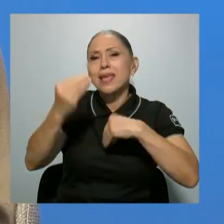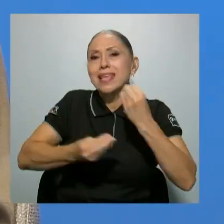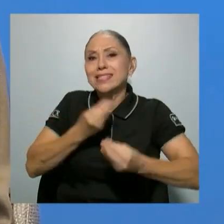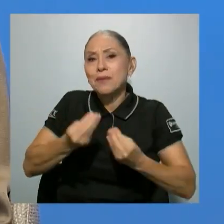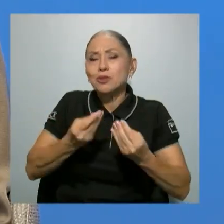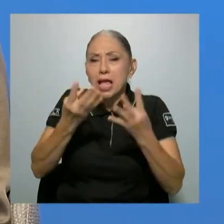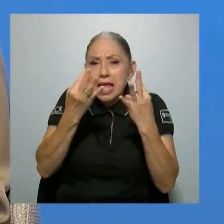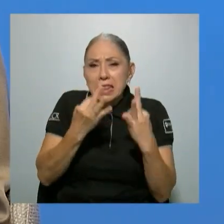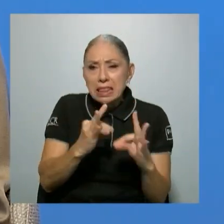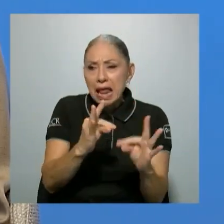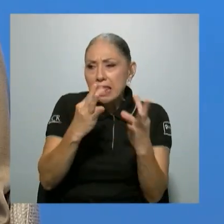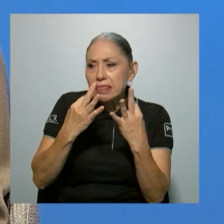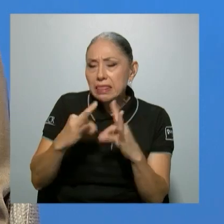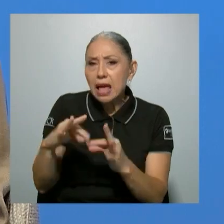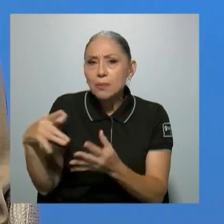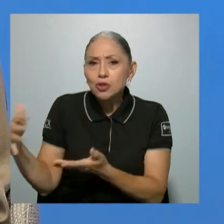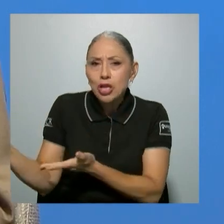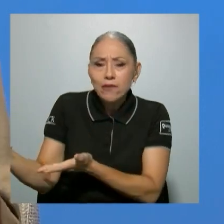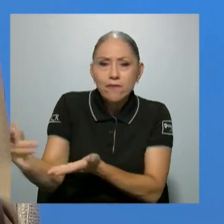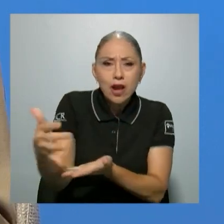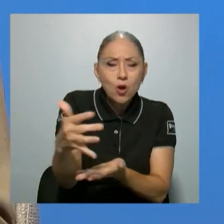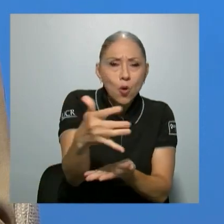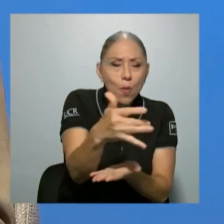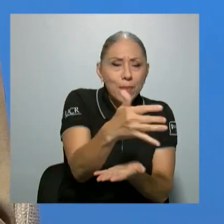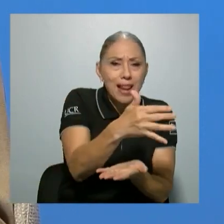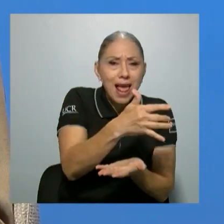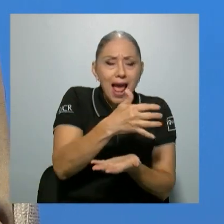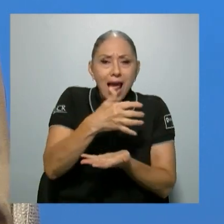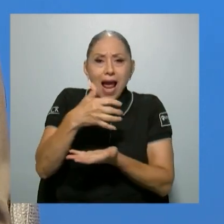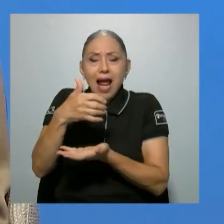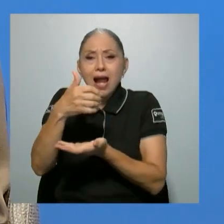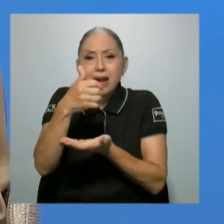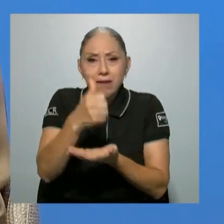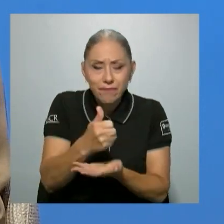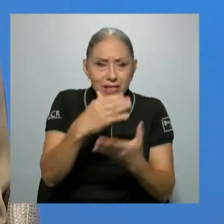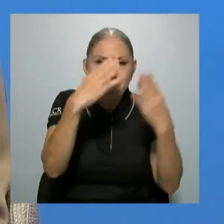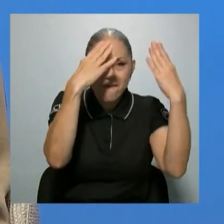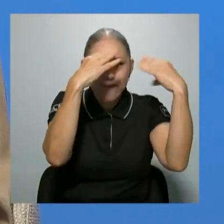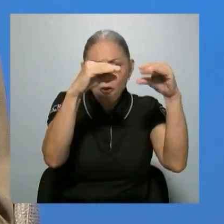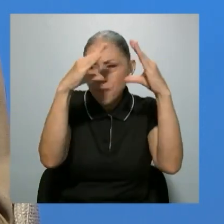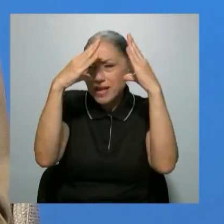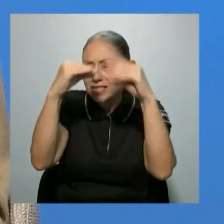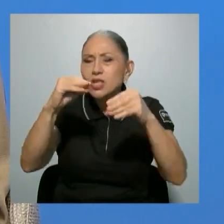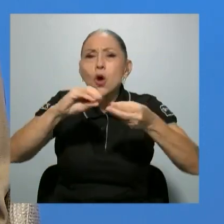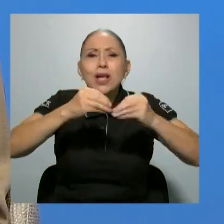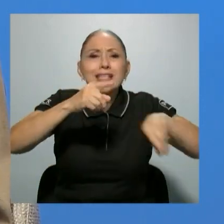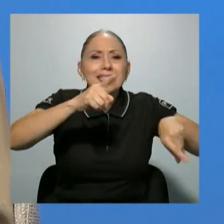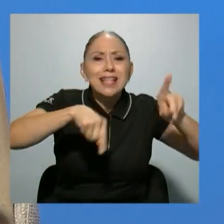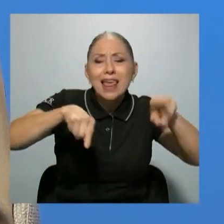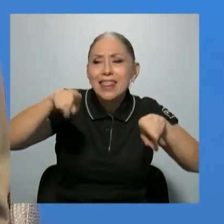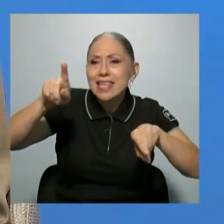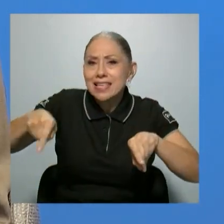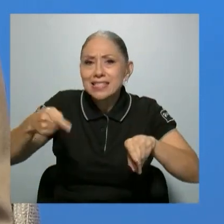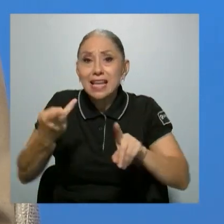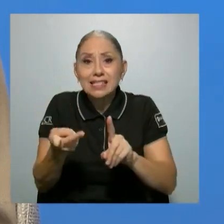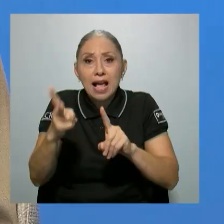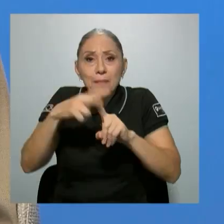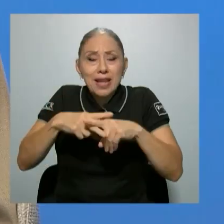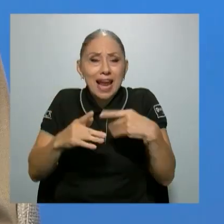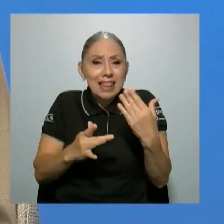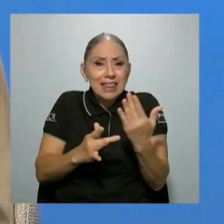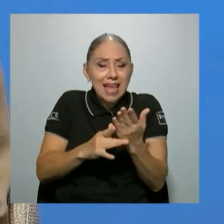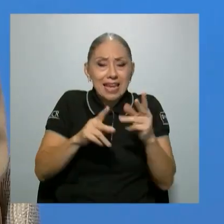recopilar la mayor cantidad de fuentes de información, estadísticas, aplicar técnicas,